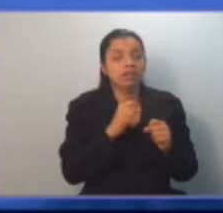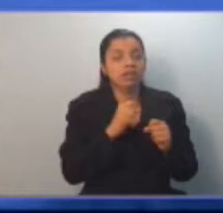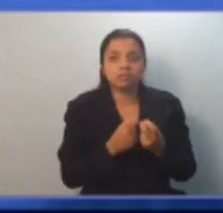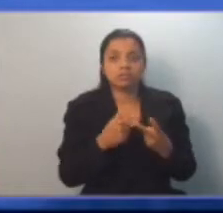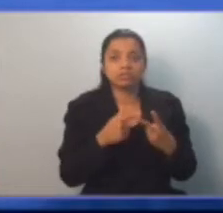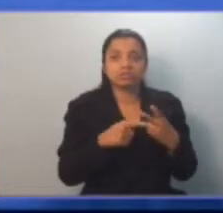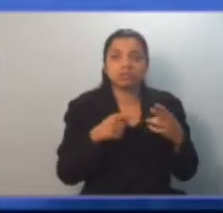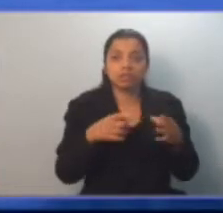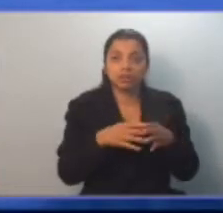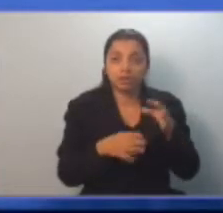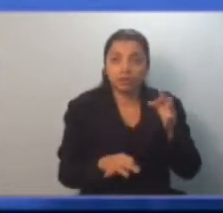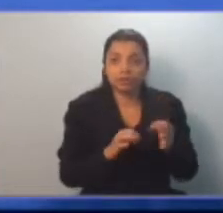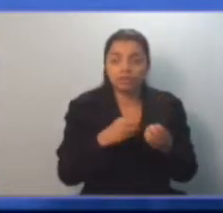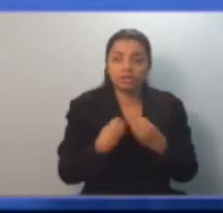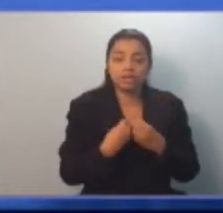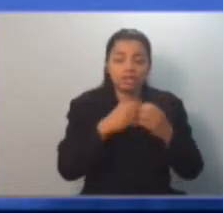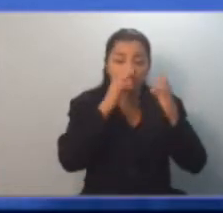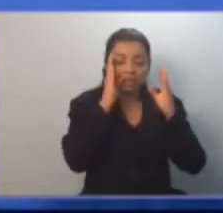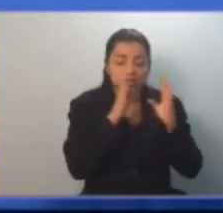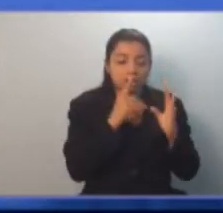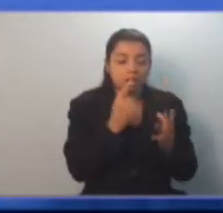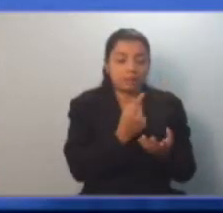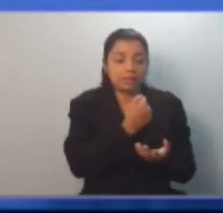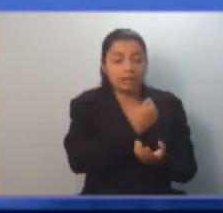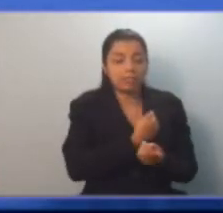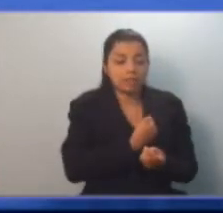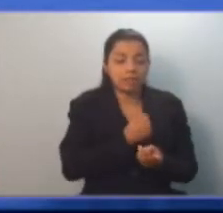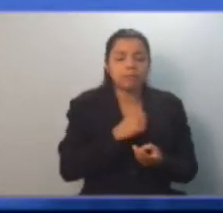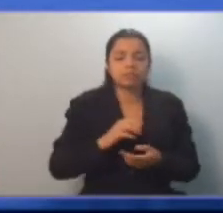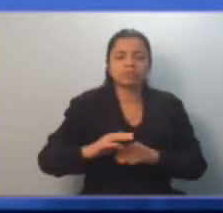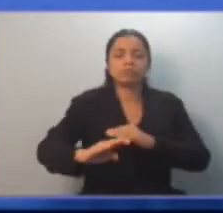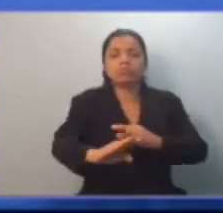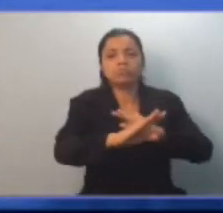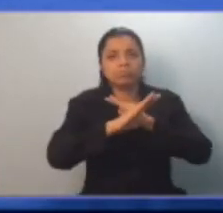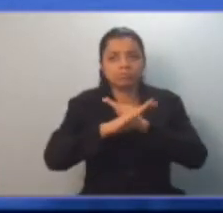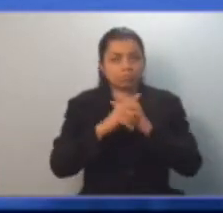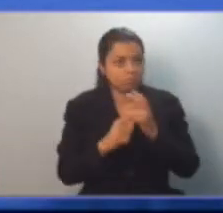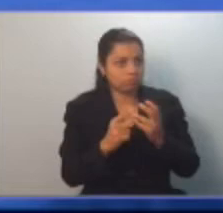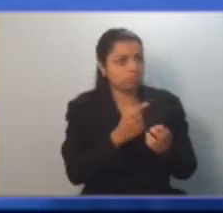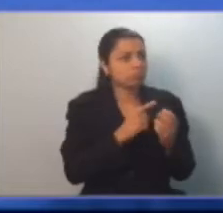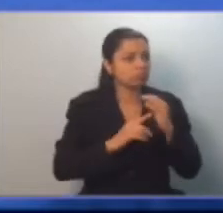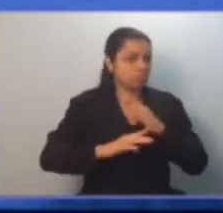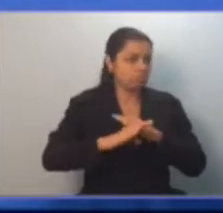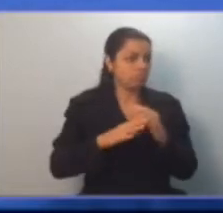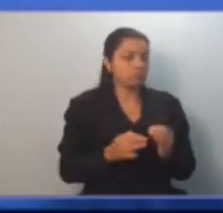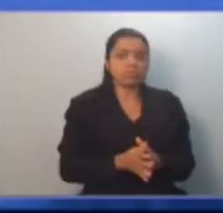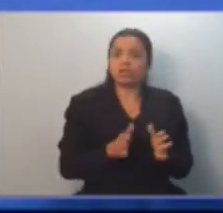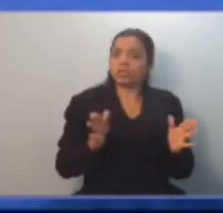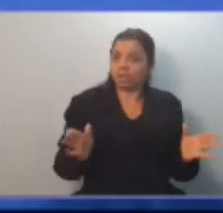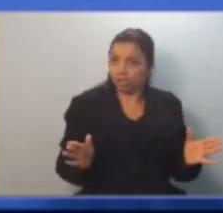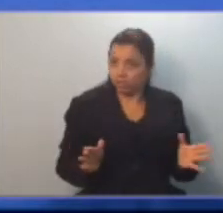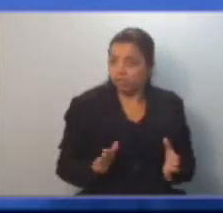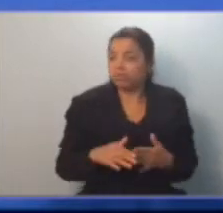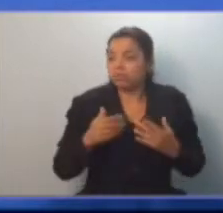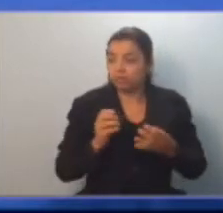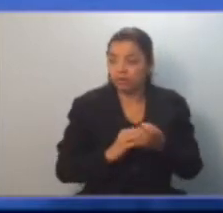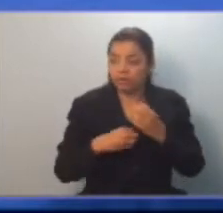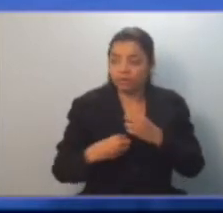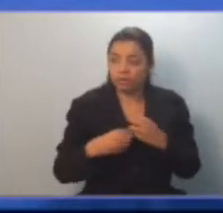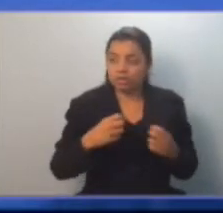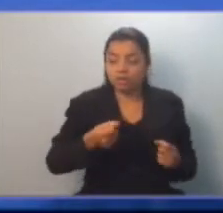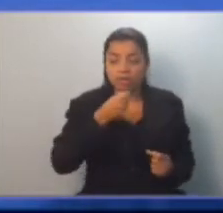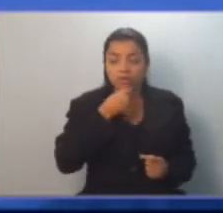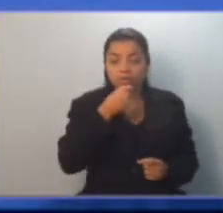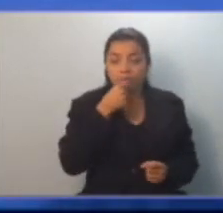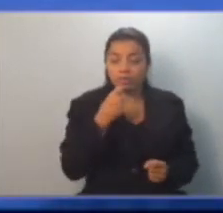de atención a víctimas que le va a dar un seguimiento total e integral a las víctimas en general. Un departamento de información